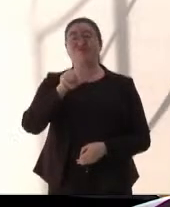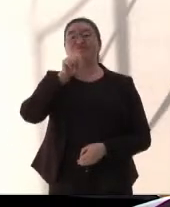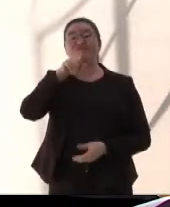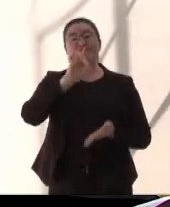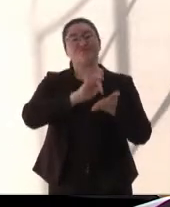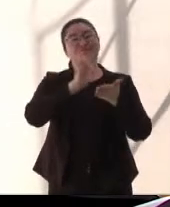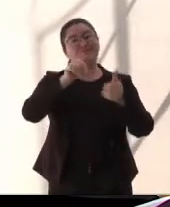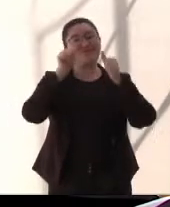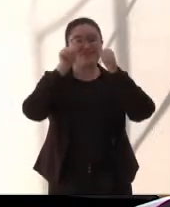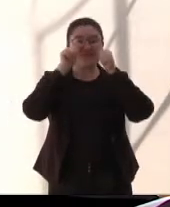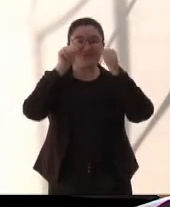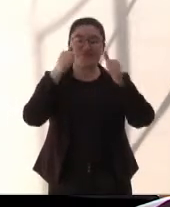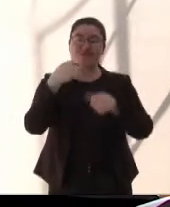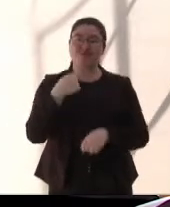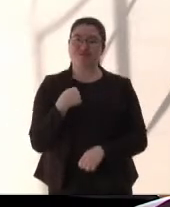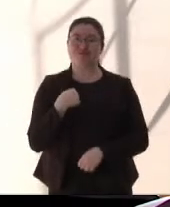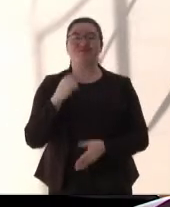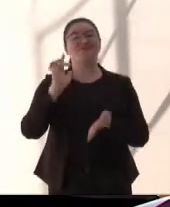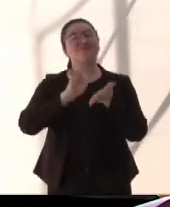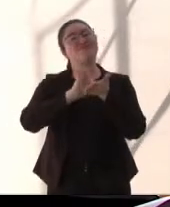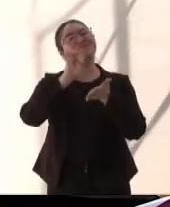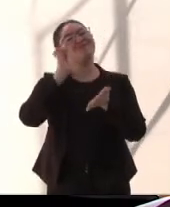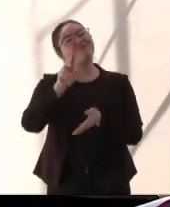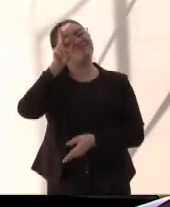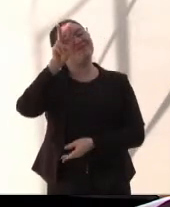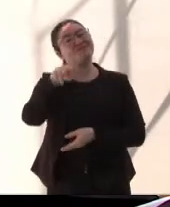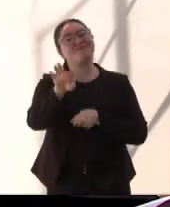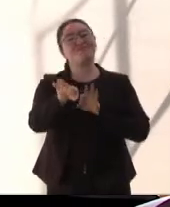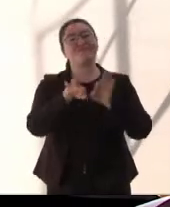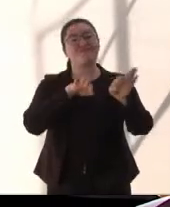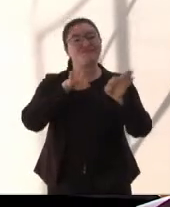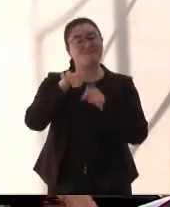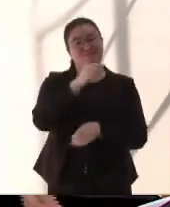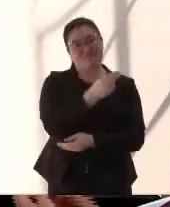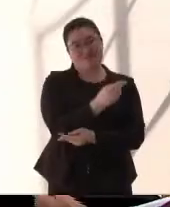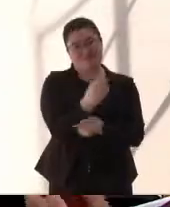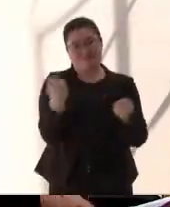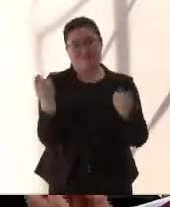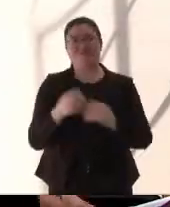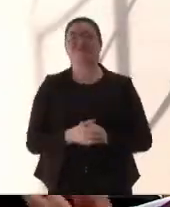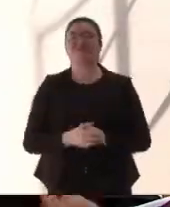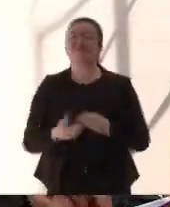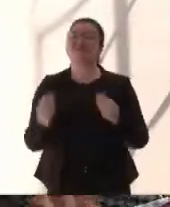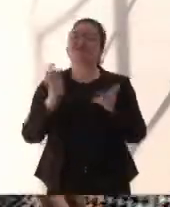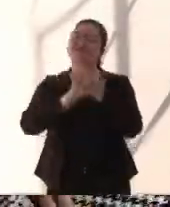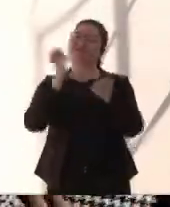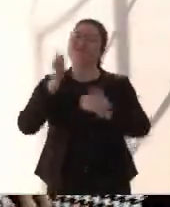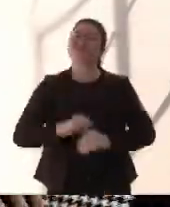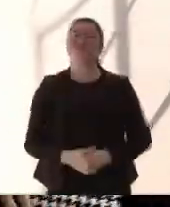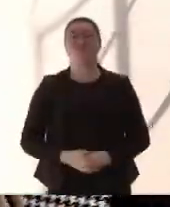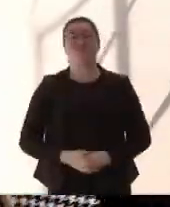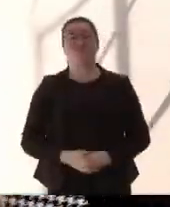su atención. Gracias que nos permiten trabajar con ustedes. Muchas gracias.